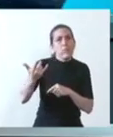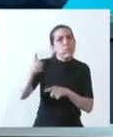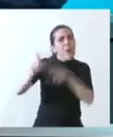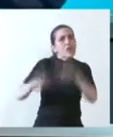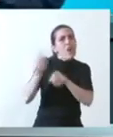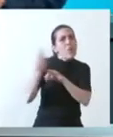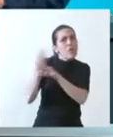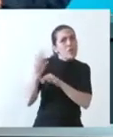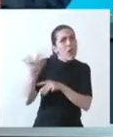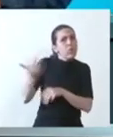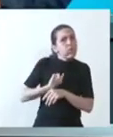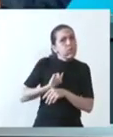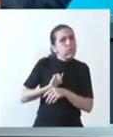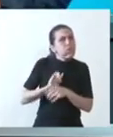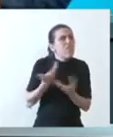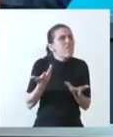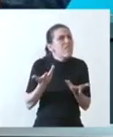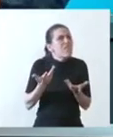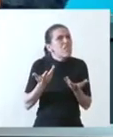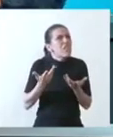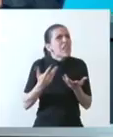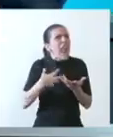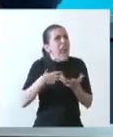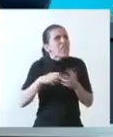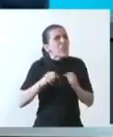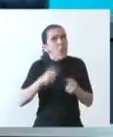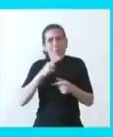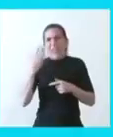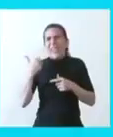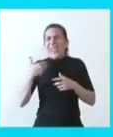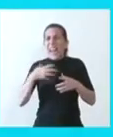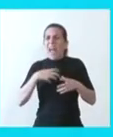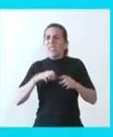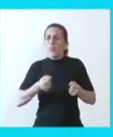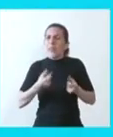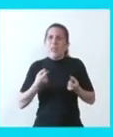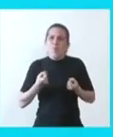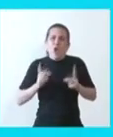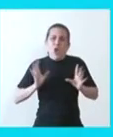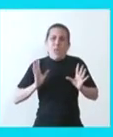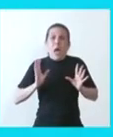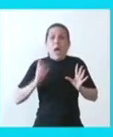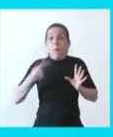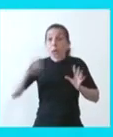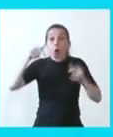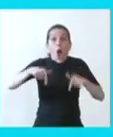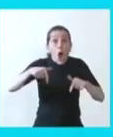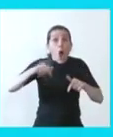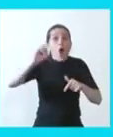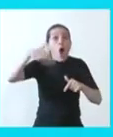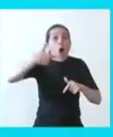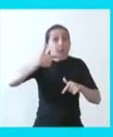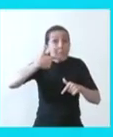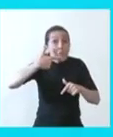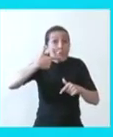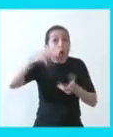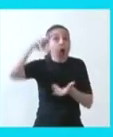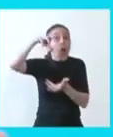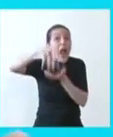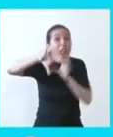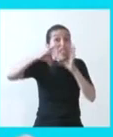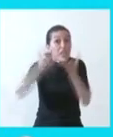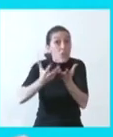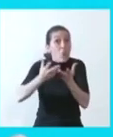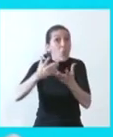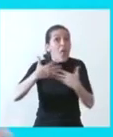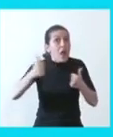especialistas que no tenía mucho sentido suspender las clases. Y hoy nos dicen, a la luz de lo que la Organización Mundial de la Salud recomienda, que tal